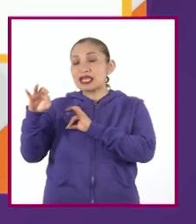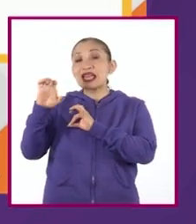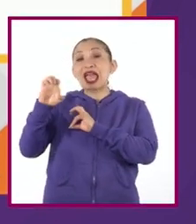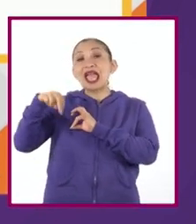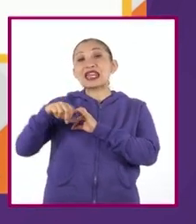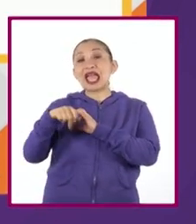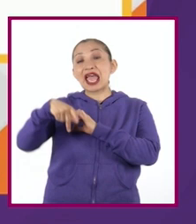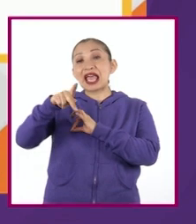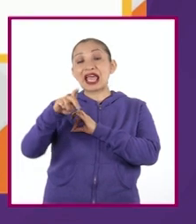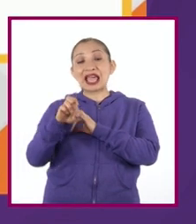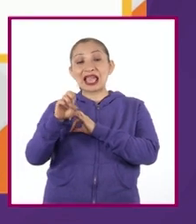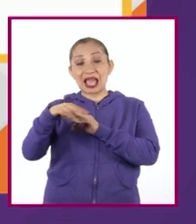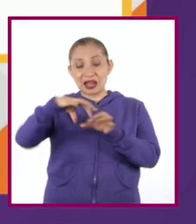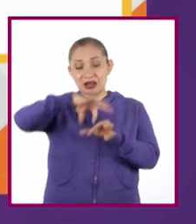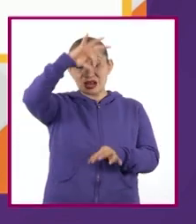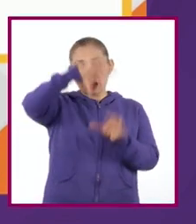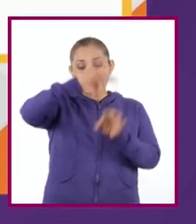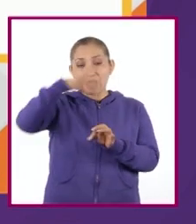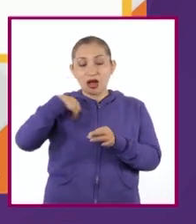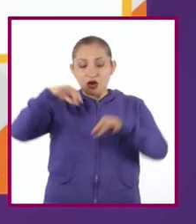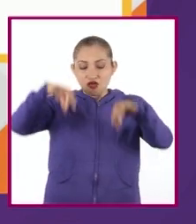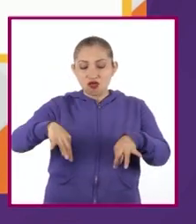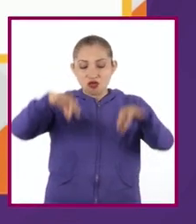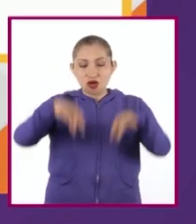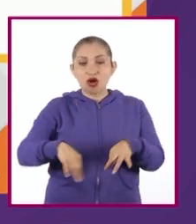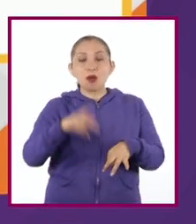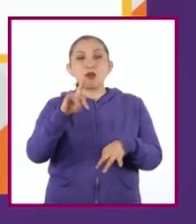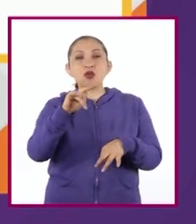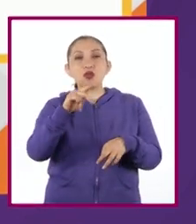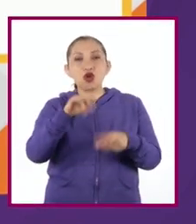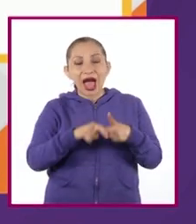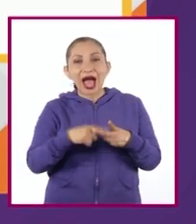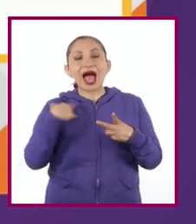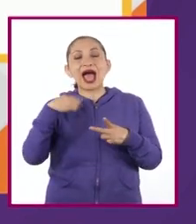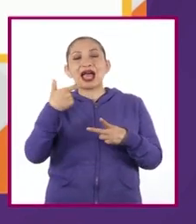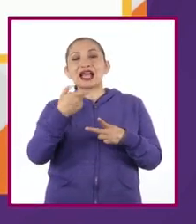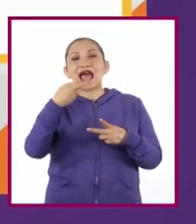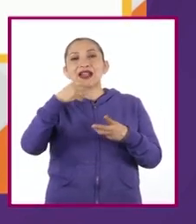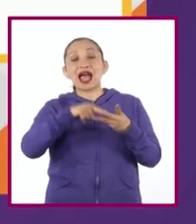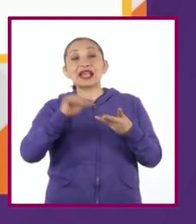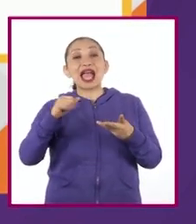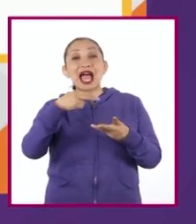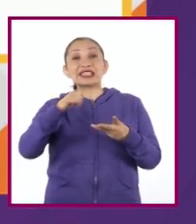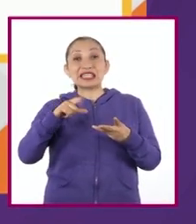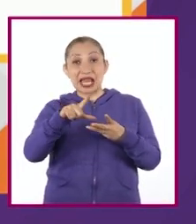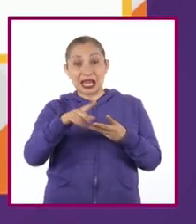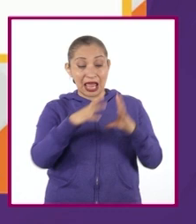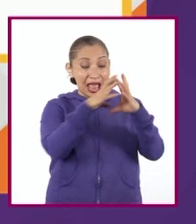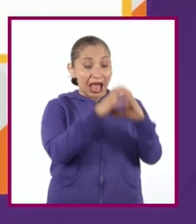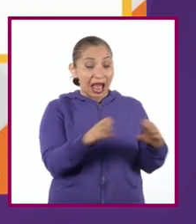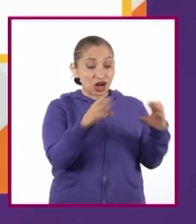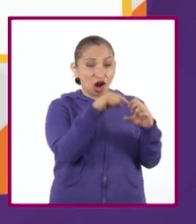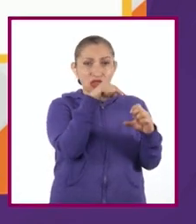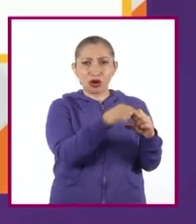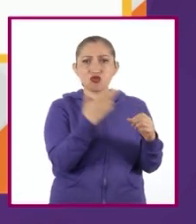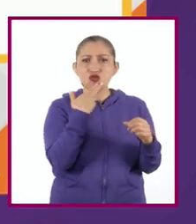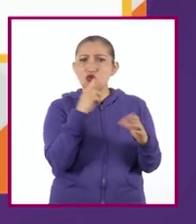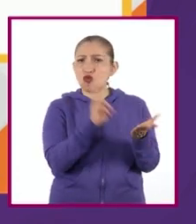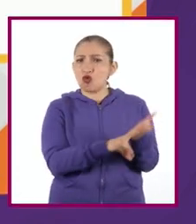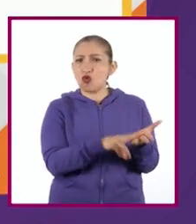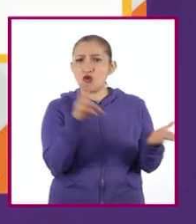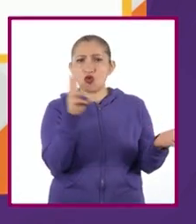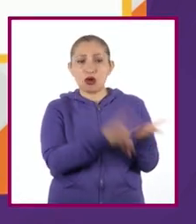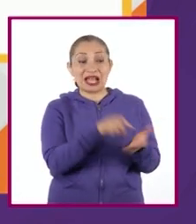henequén, teñidas con púrpura, grana y añil. El algodón era muy apreciado